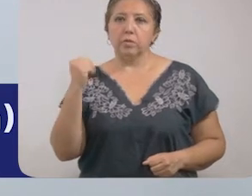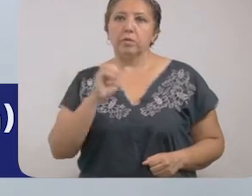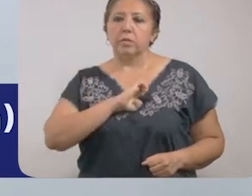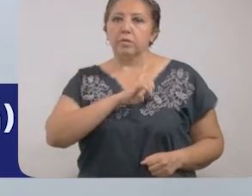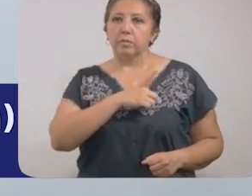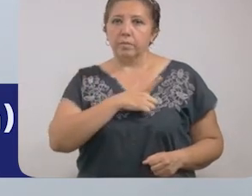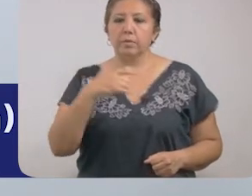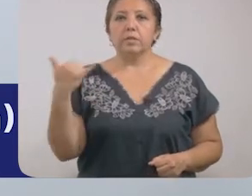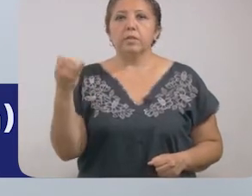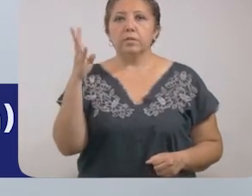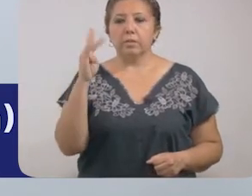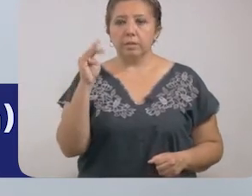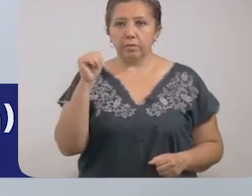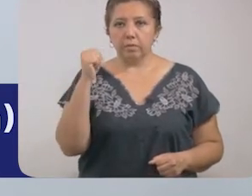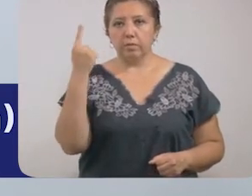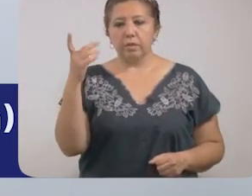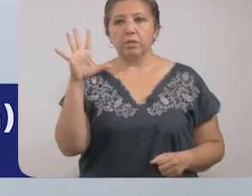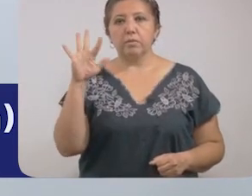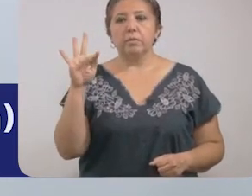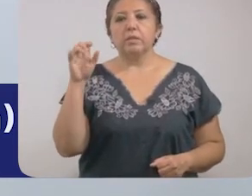9992-008489 en español y